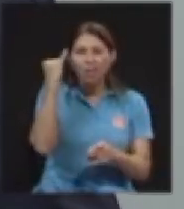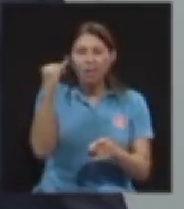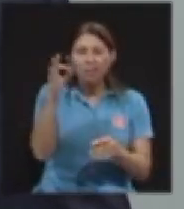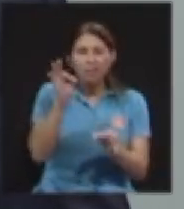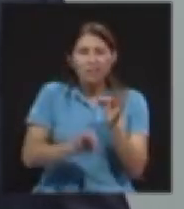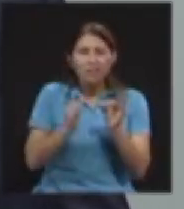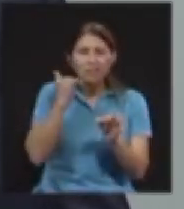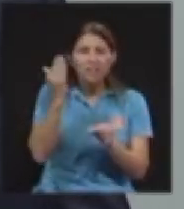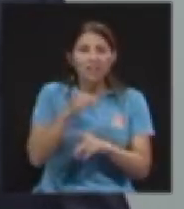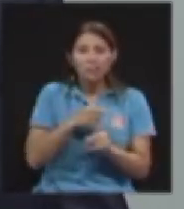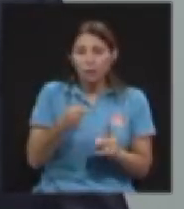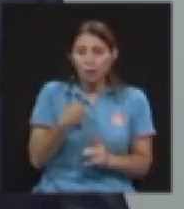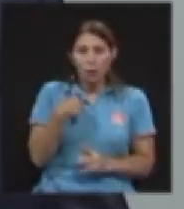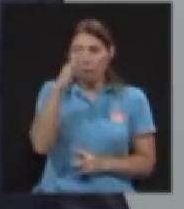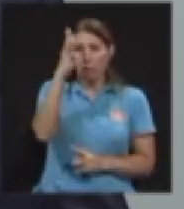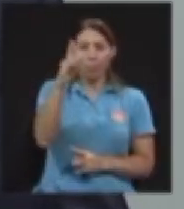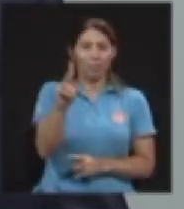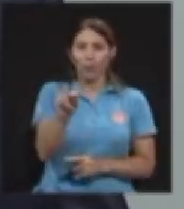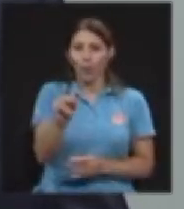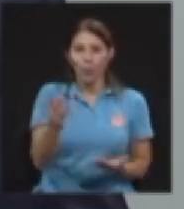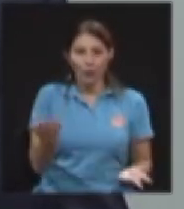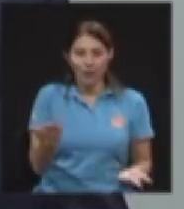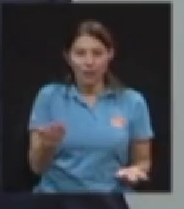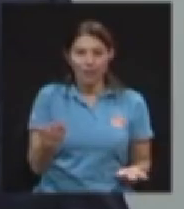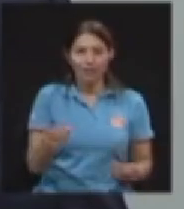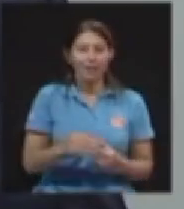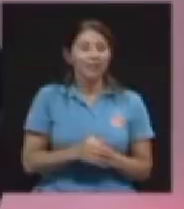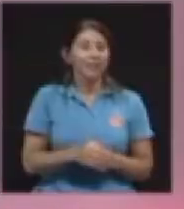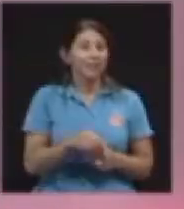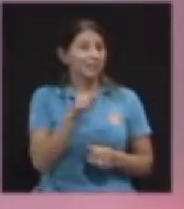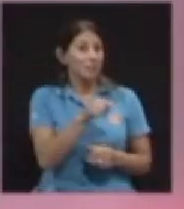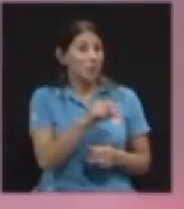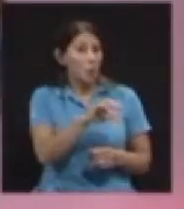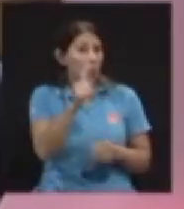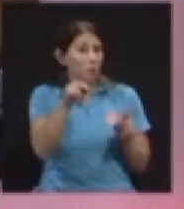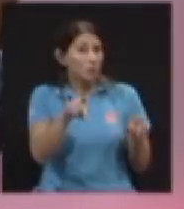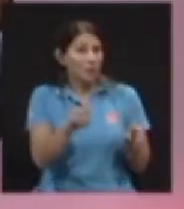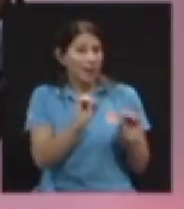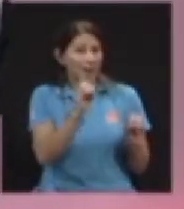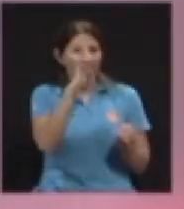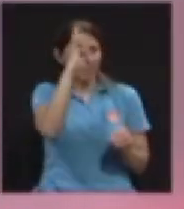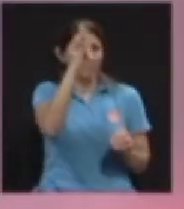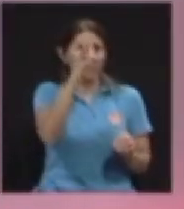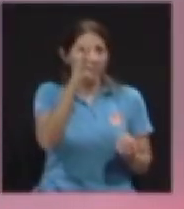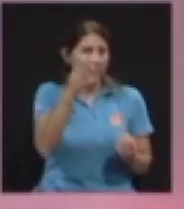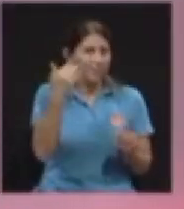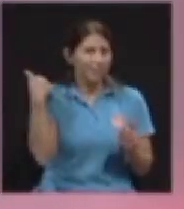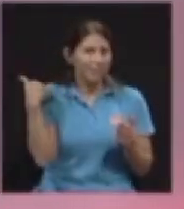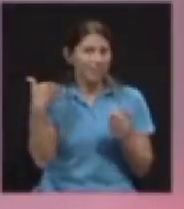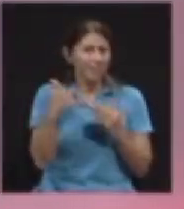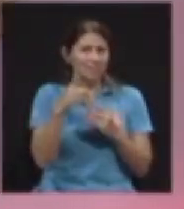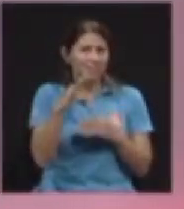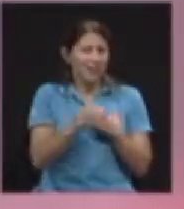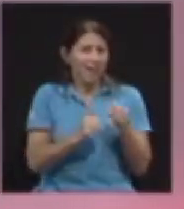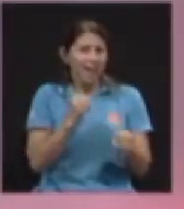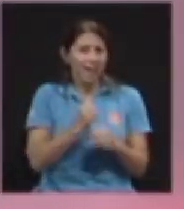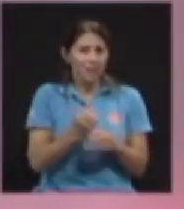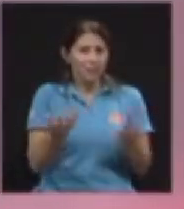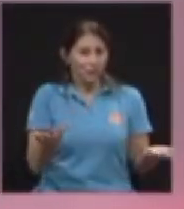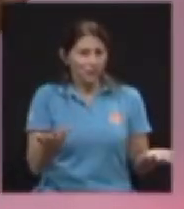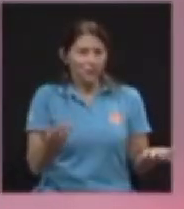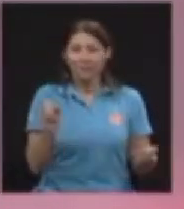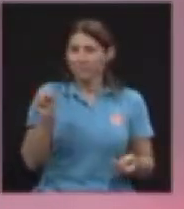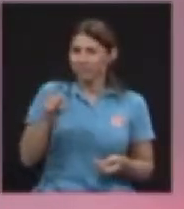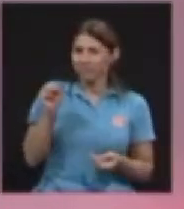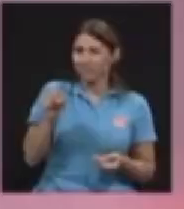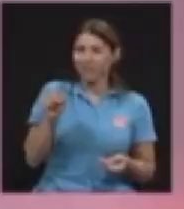Claro. Y entonces... y no se le ocurrieron a nadie por 100 años. Digo, historia, más o menos claro. Pensando